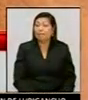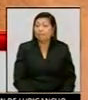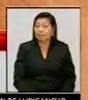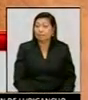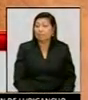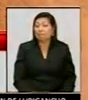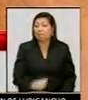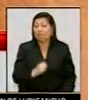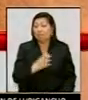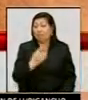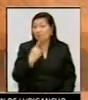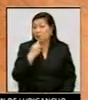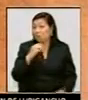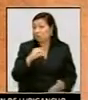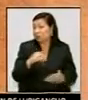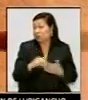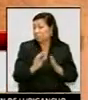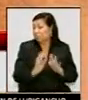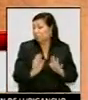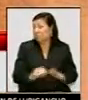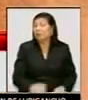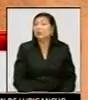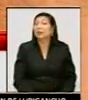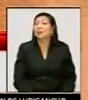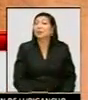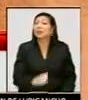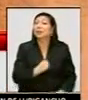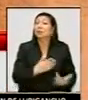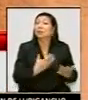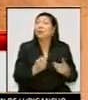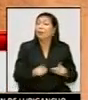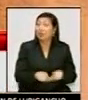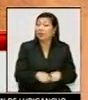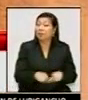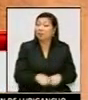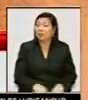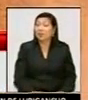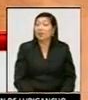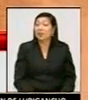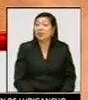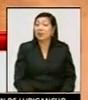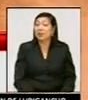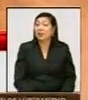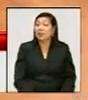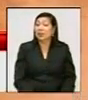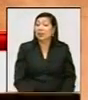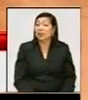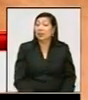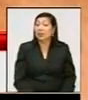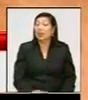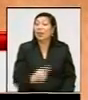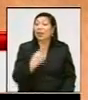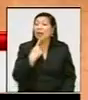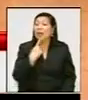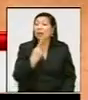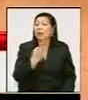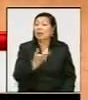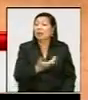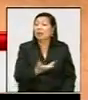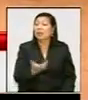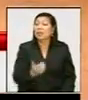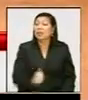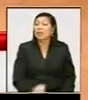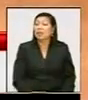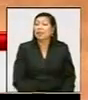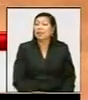Bueno, yo quiero poner en autos. Yo espero de que también acaba de señalar los colegas,